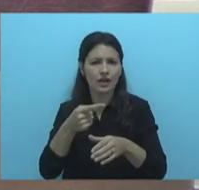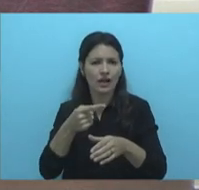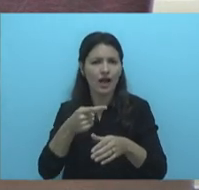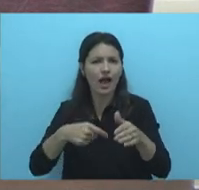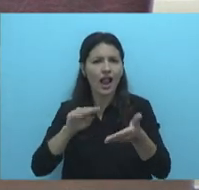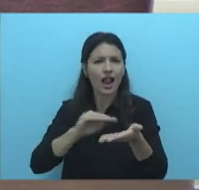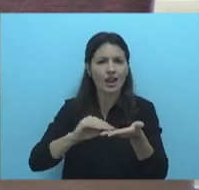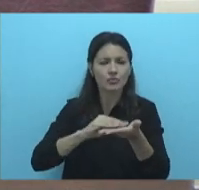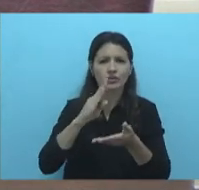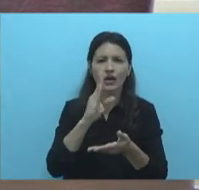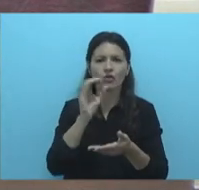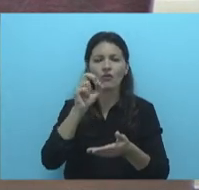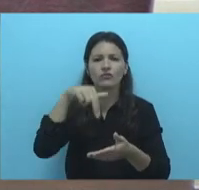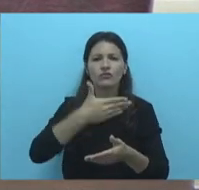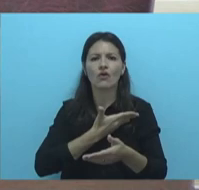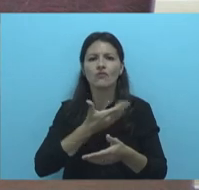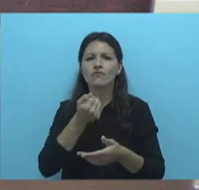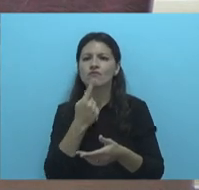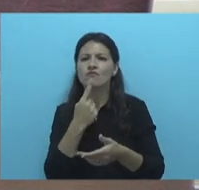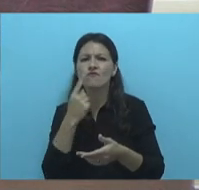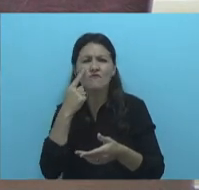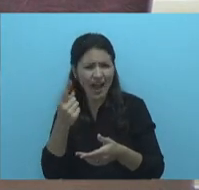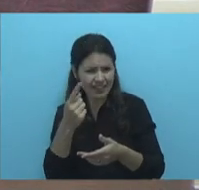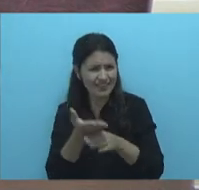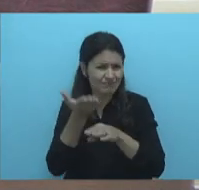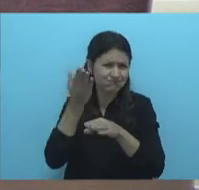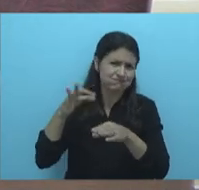Ese mismo día pusieron el trapo de la amenaza al periodismo.